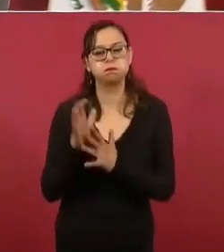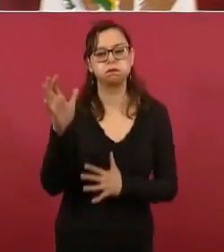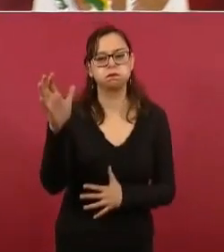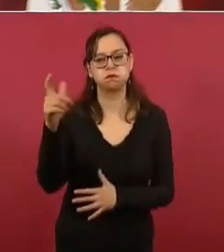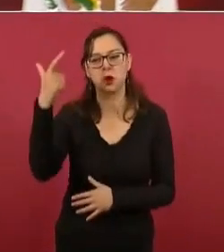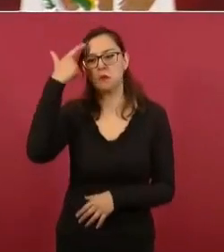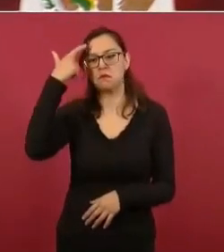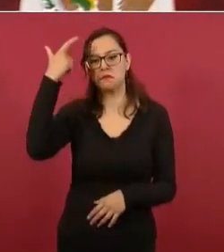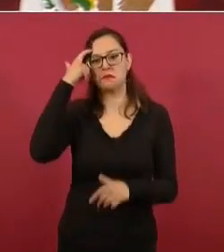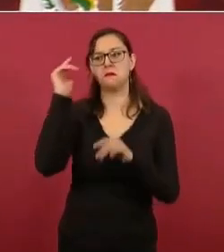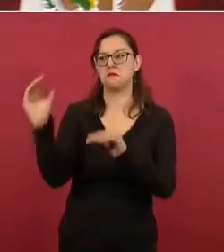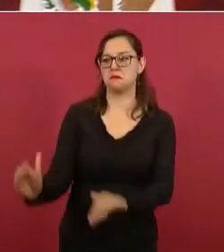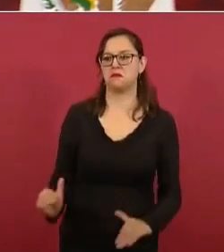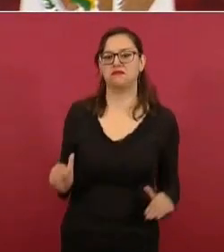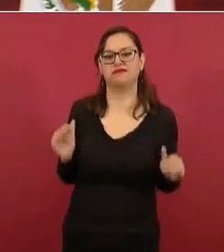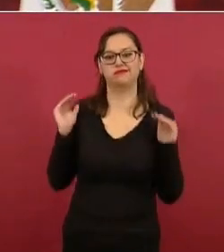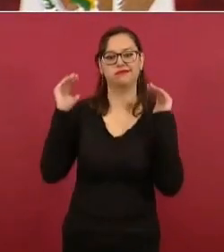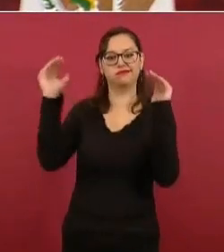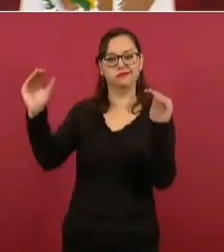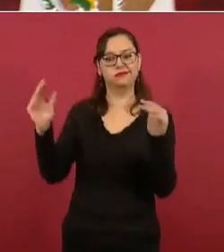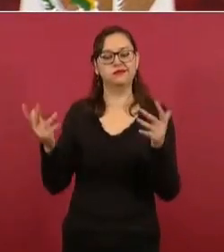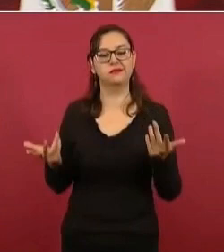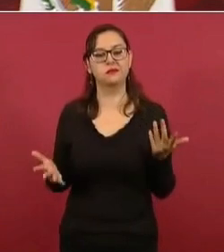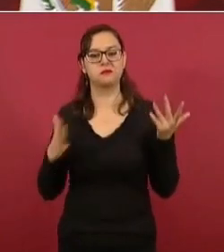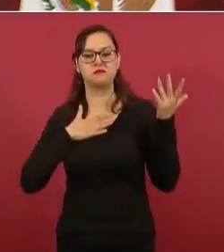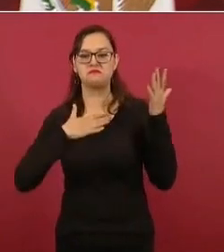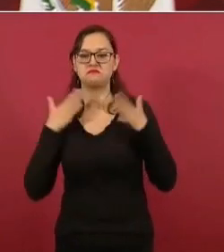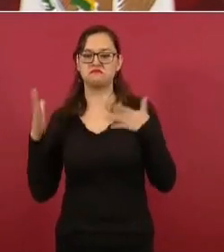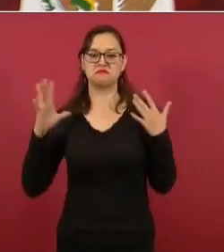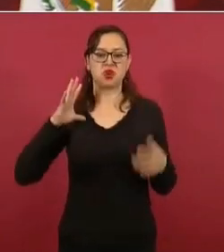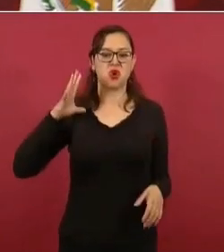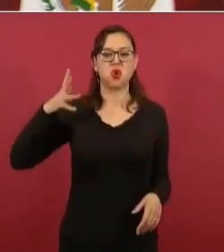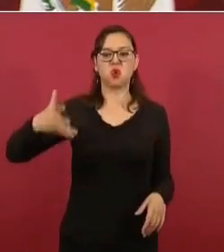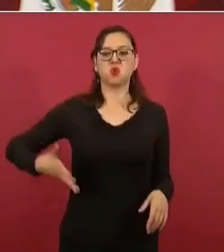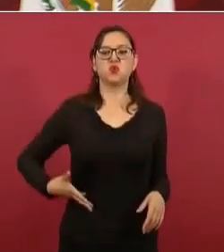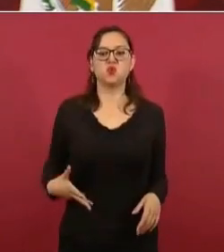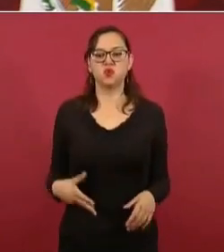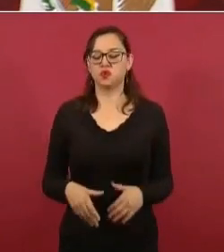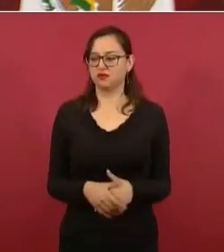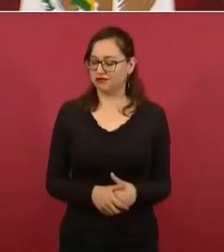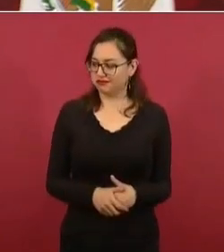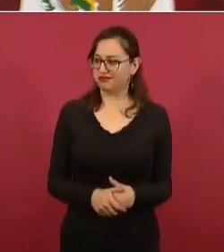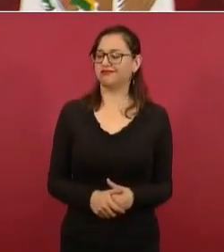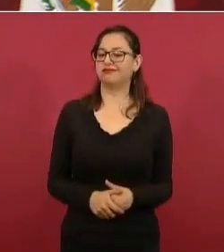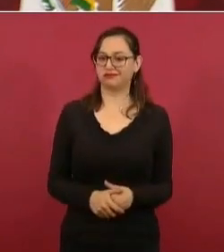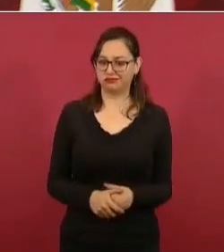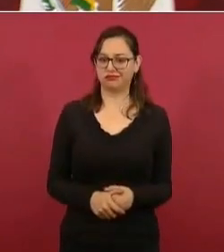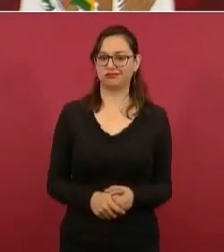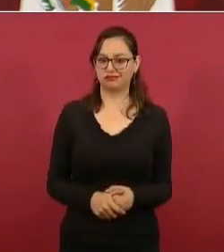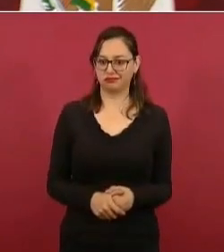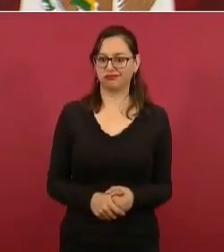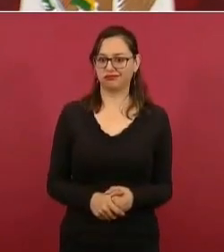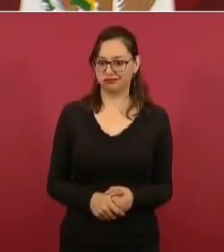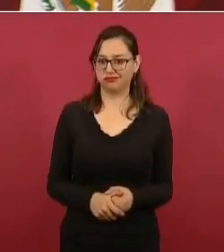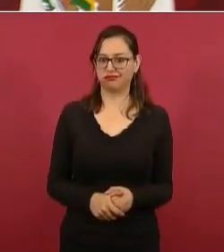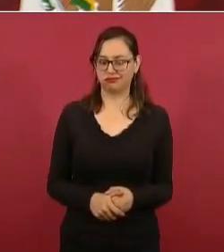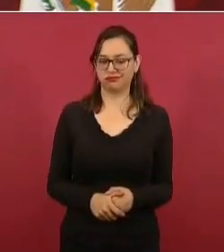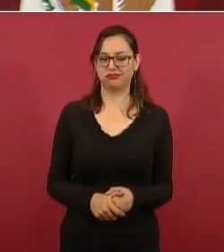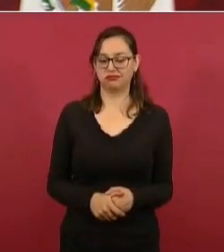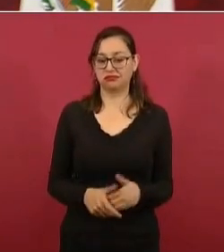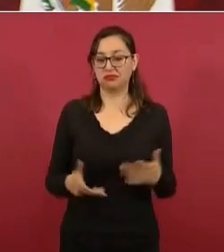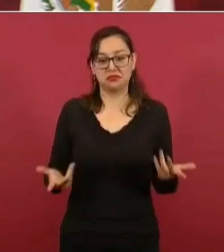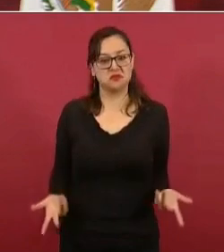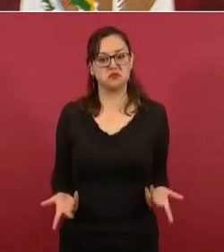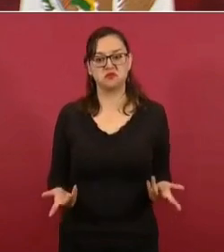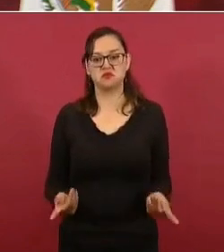alegre y muy orgullosos, muy orgullosos. Gracias. A pesar de